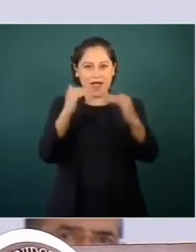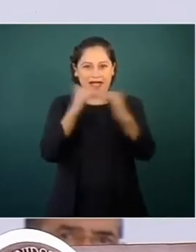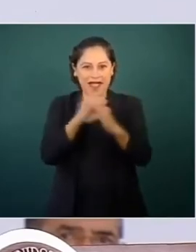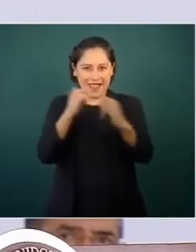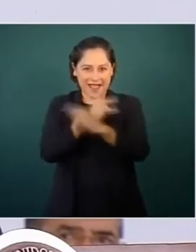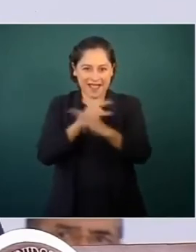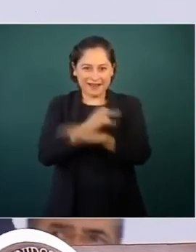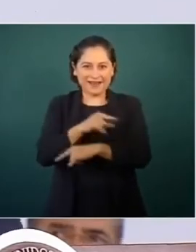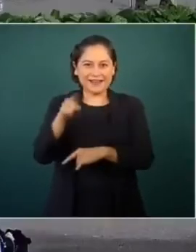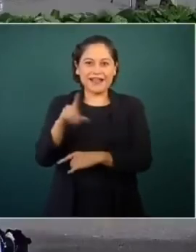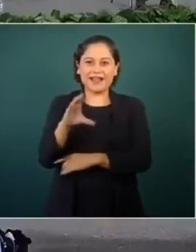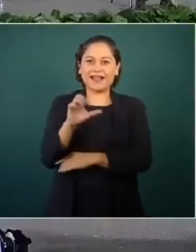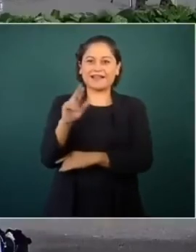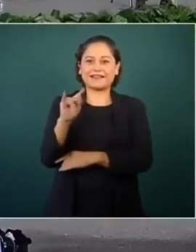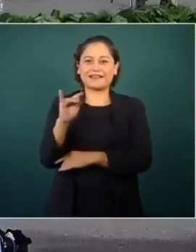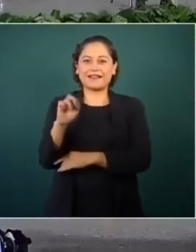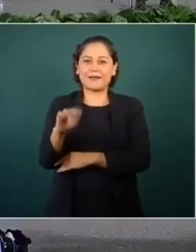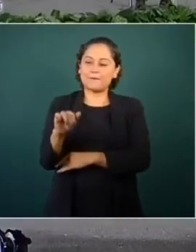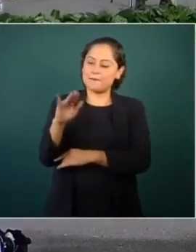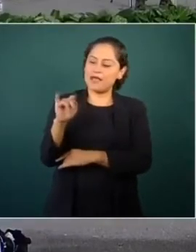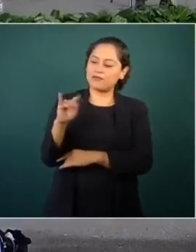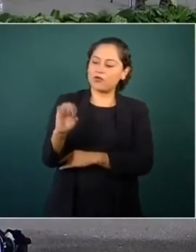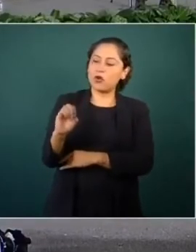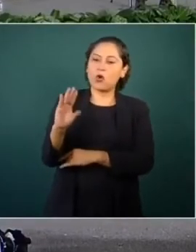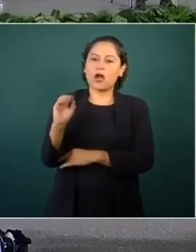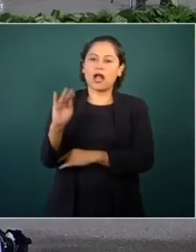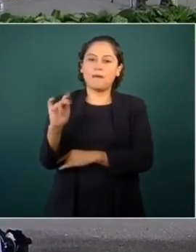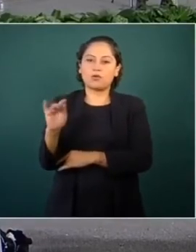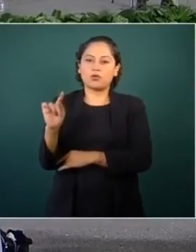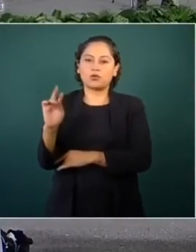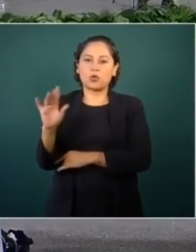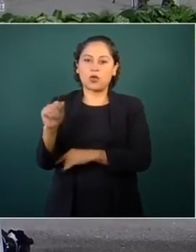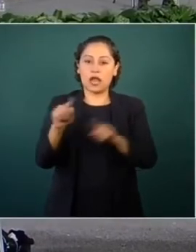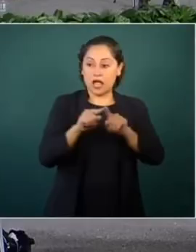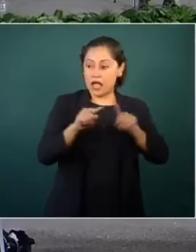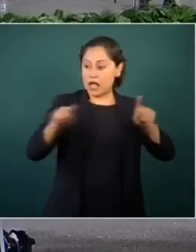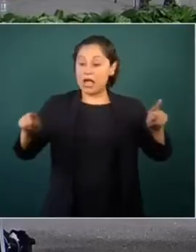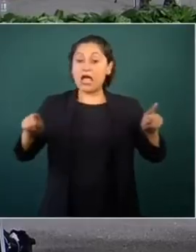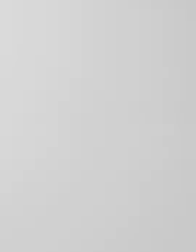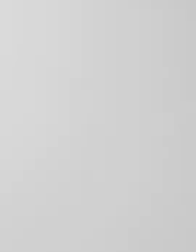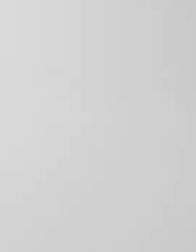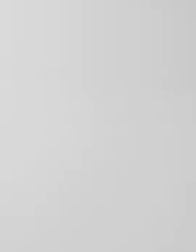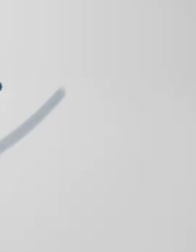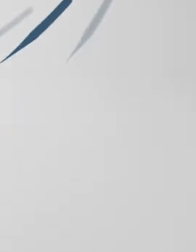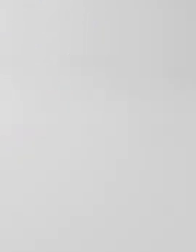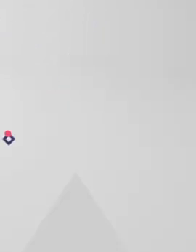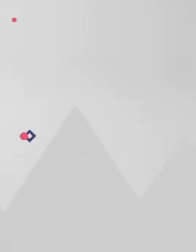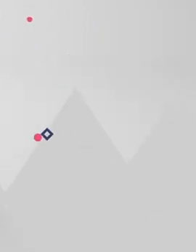imparciales, consideró que sería bueno ampliar el contenido del acuerdo para que se respete las divisiones de poderes.